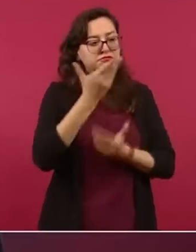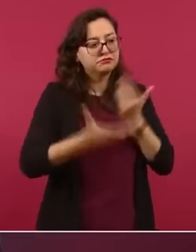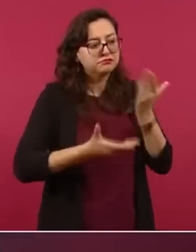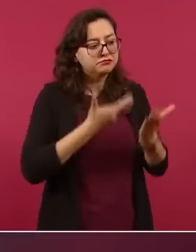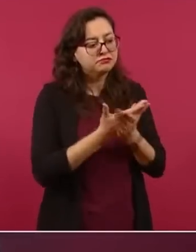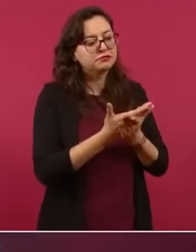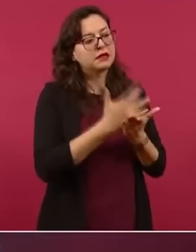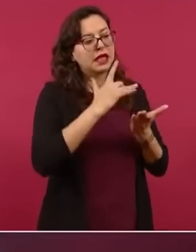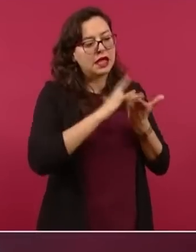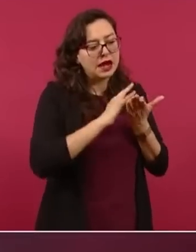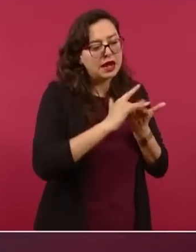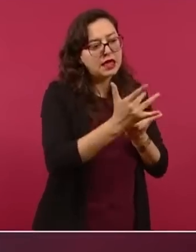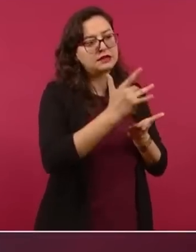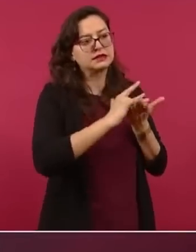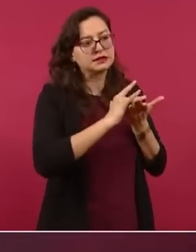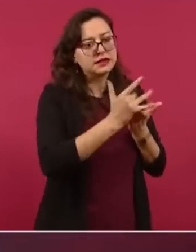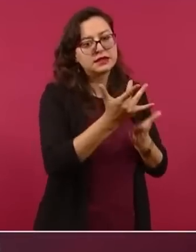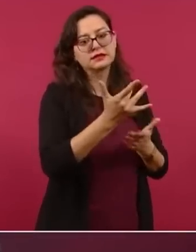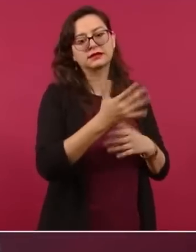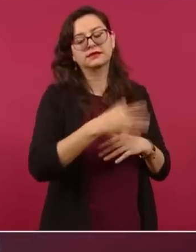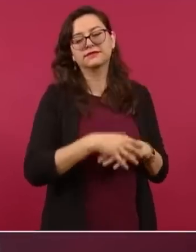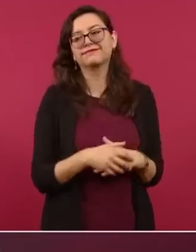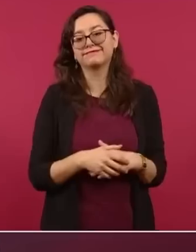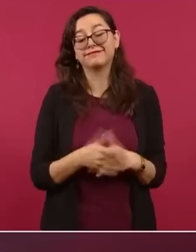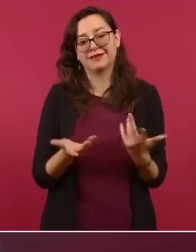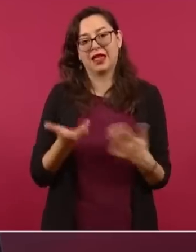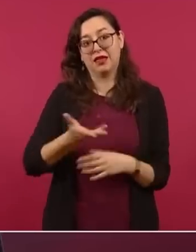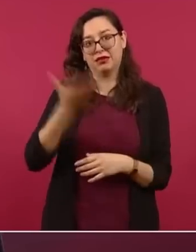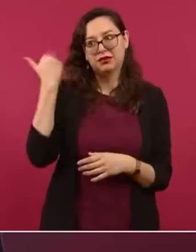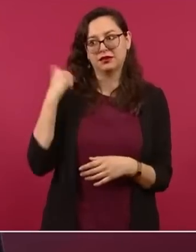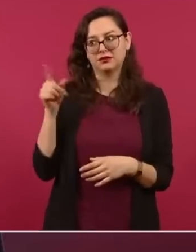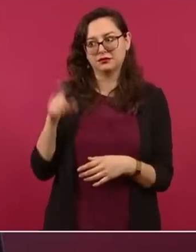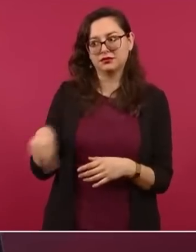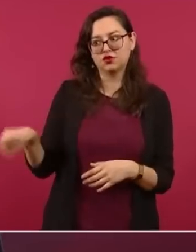por lo que se hizo con ellos,